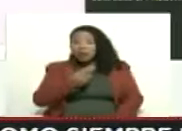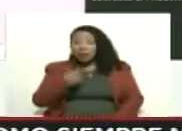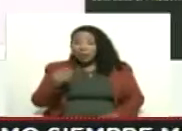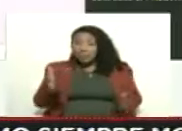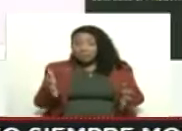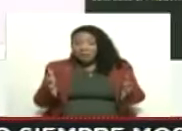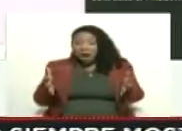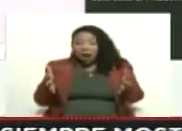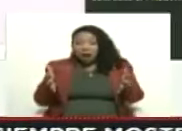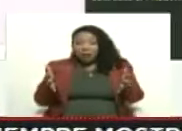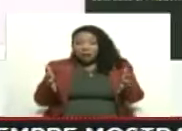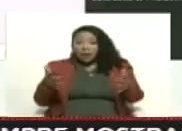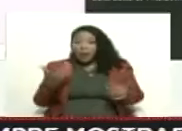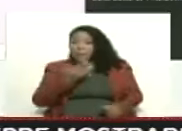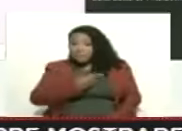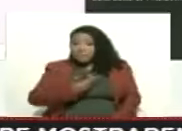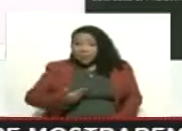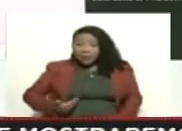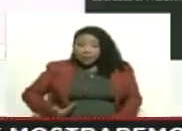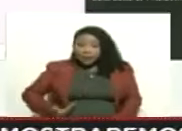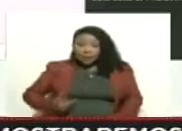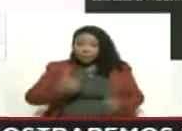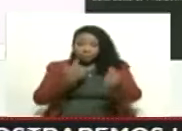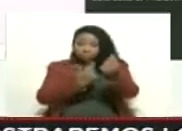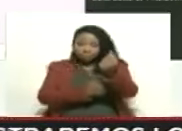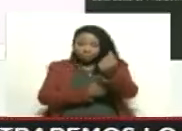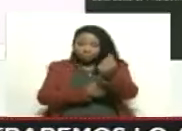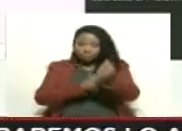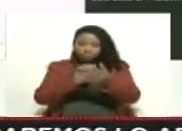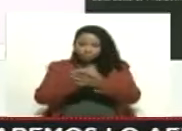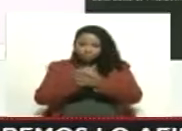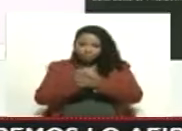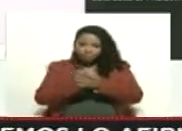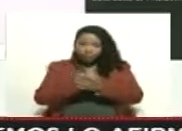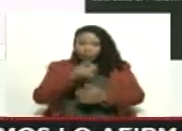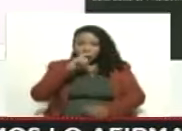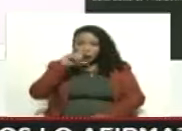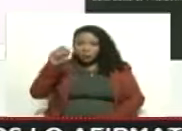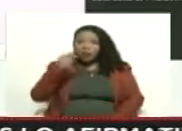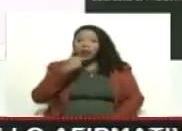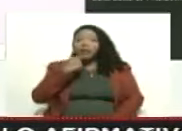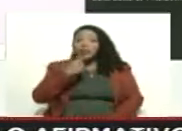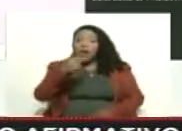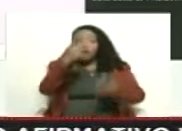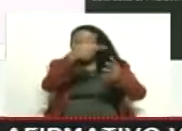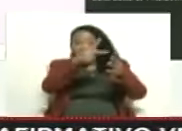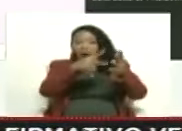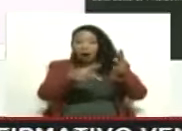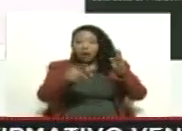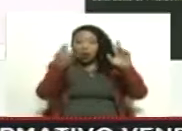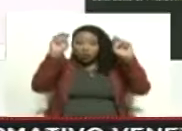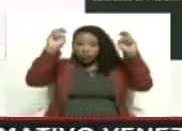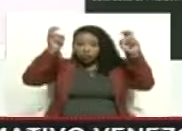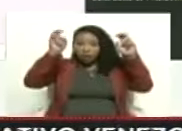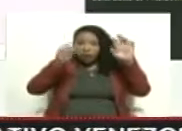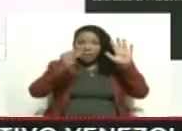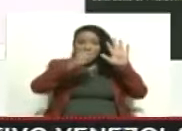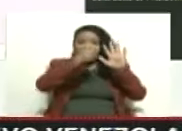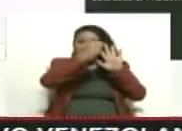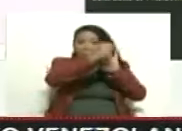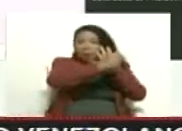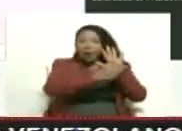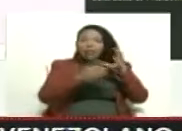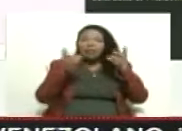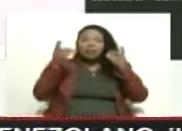nuestro hermano presidente Nicolás Maduro anunció una serie de medidas de decisiones que ha venido tomando